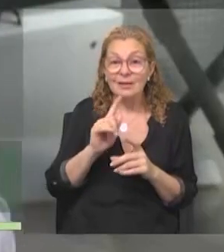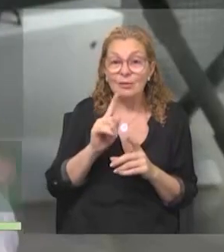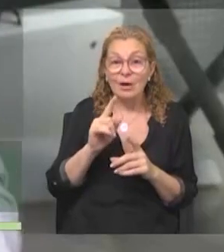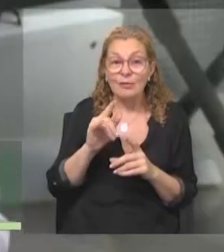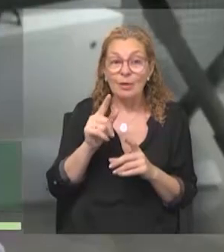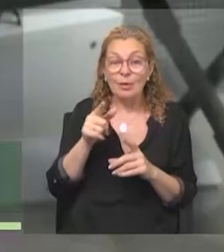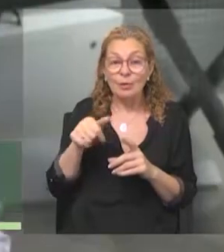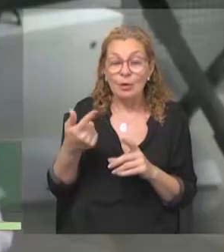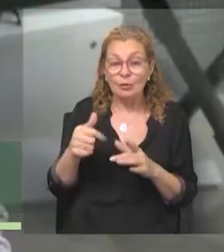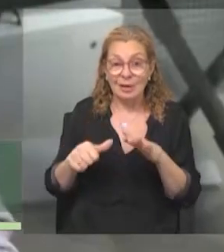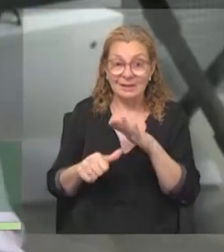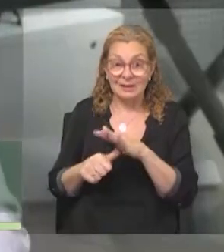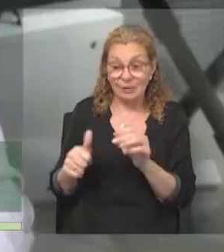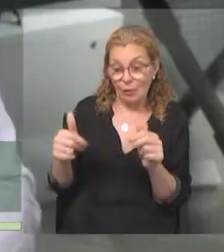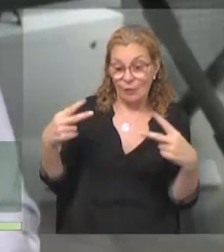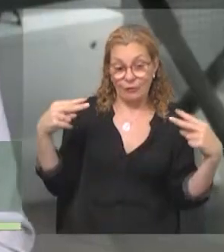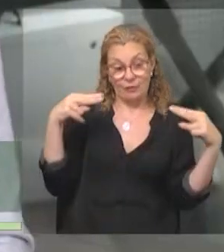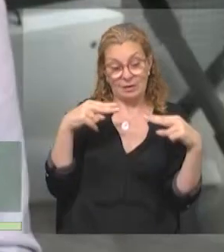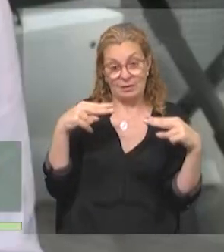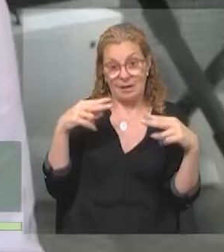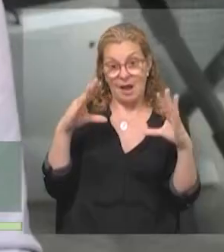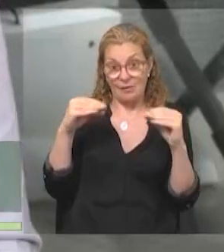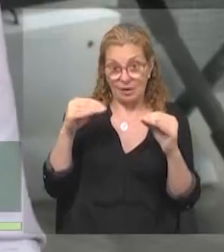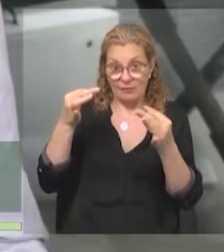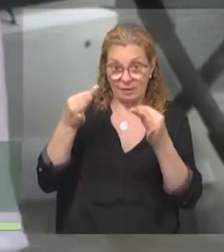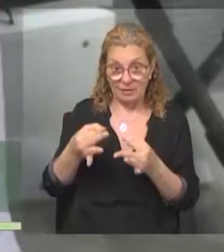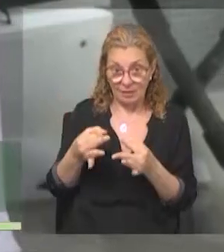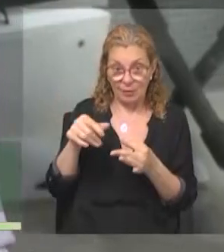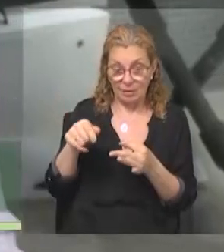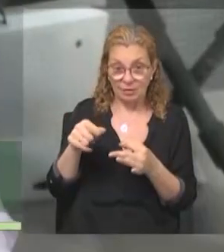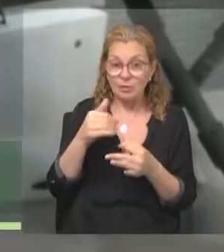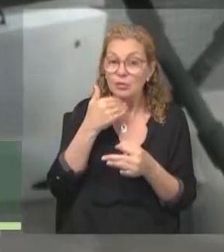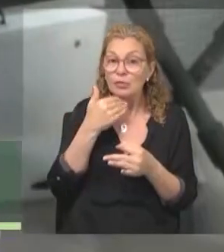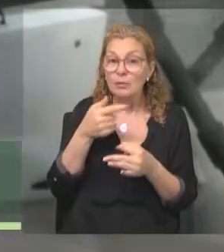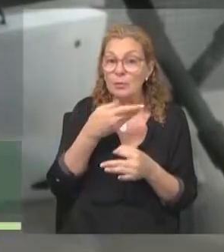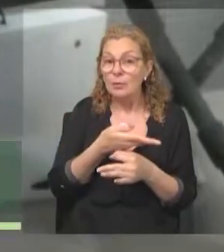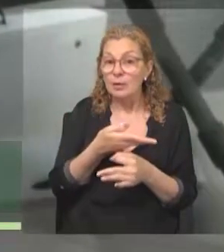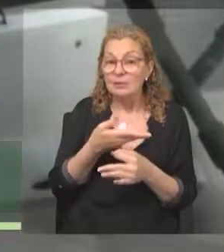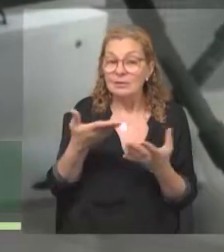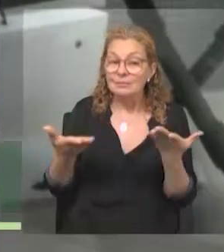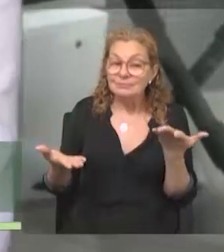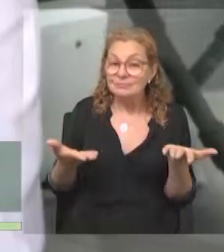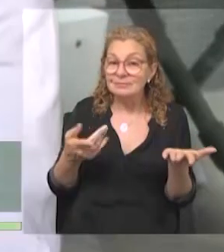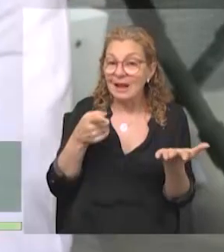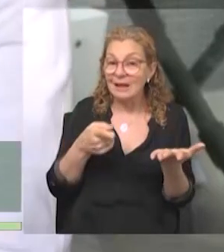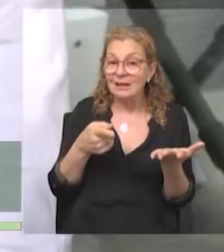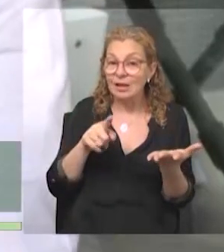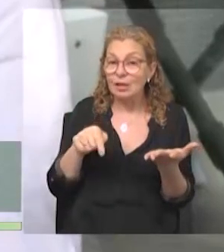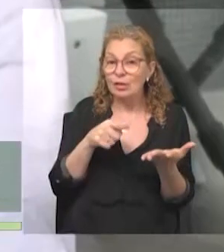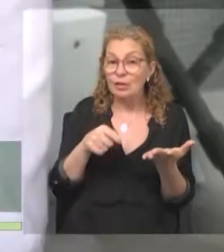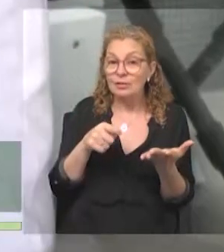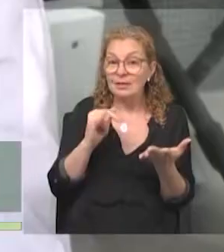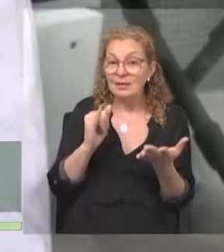además cuando otro candidato se pone en frente a tratar de hablar en serio con eso que no sabemos lo que es ni qué contexto tenía es ahí donde En